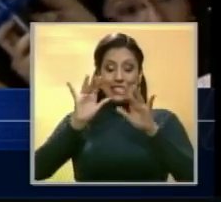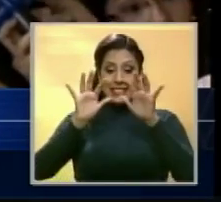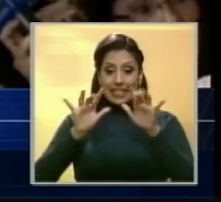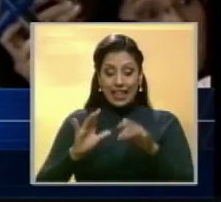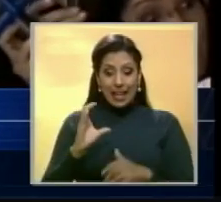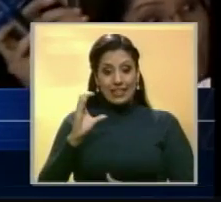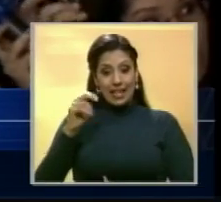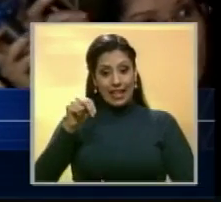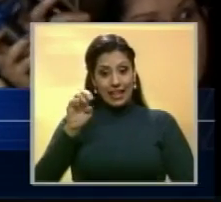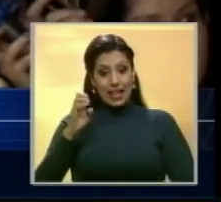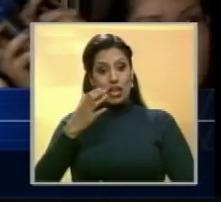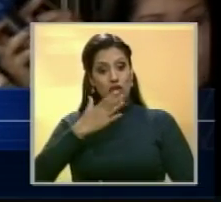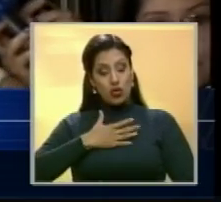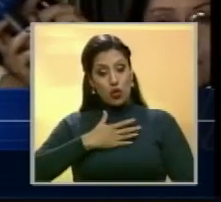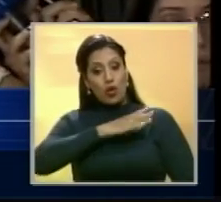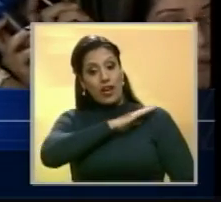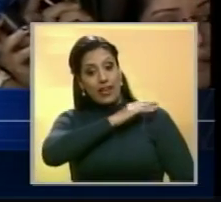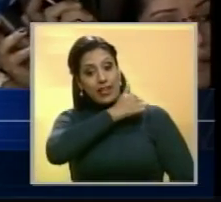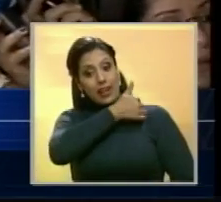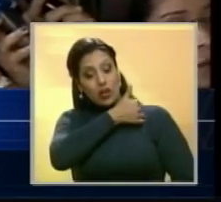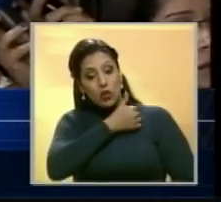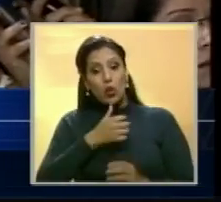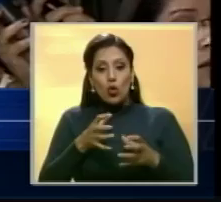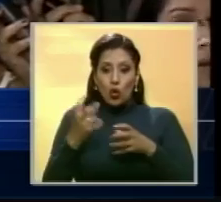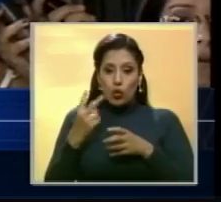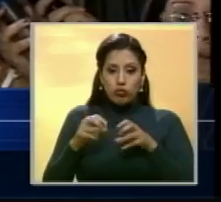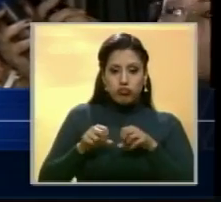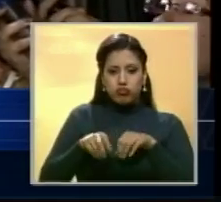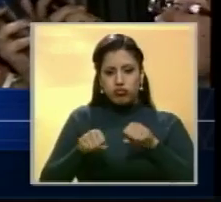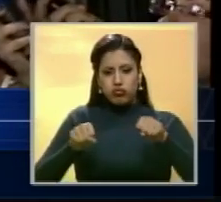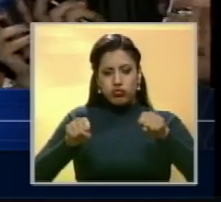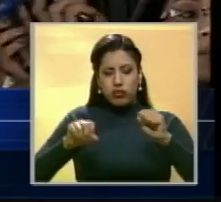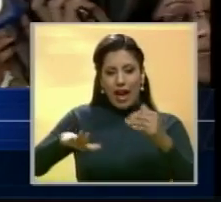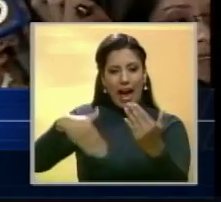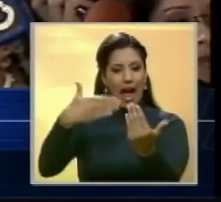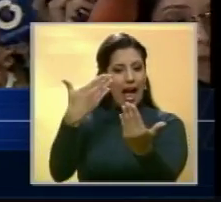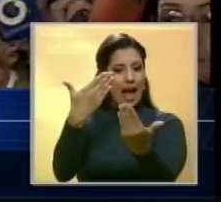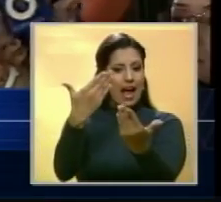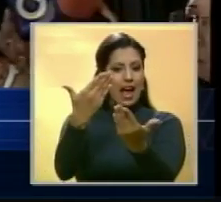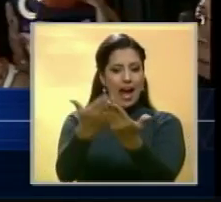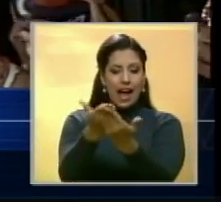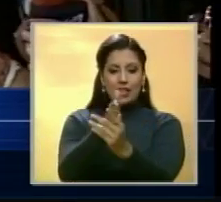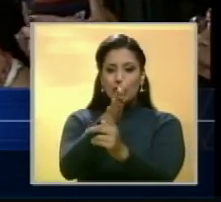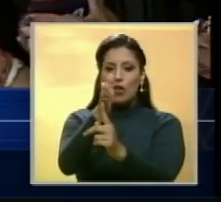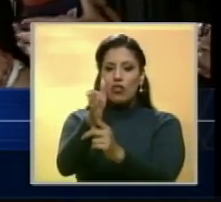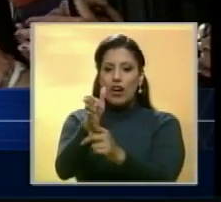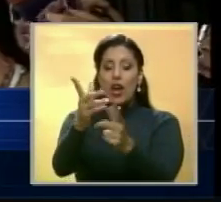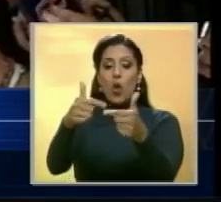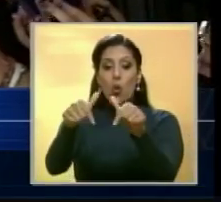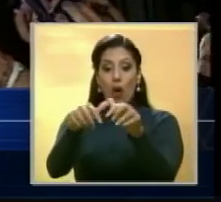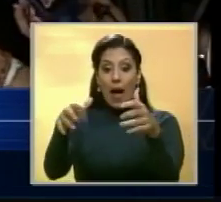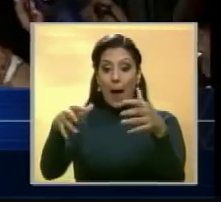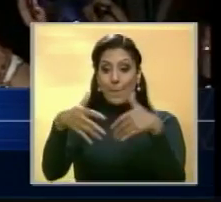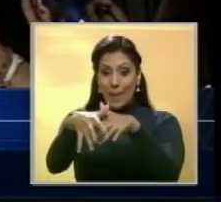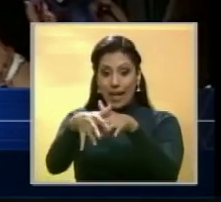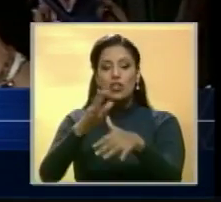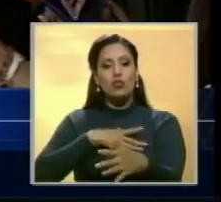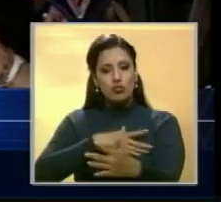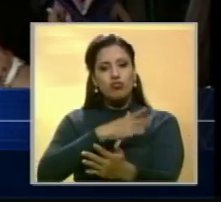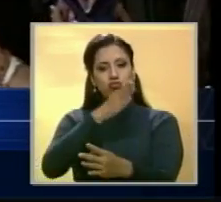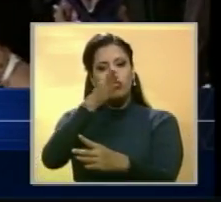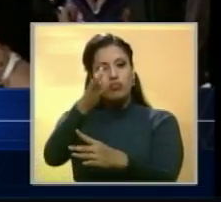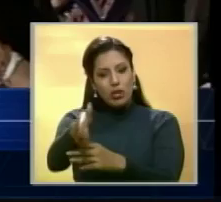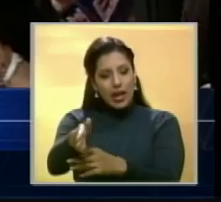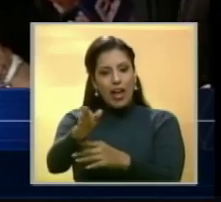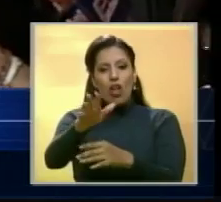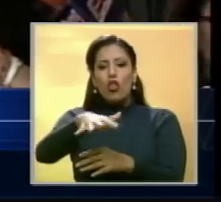cuerpo y mi persona, con el propósito de trasladarnos hasta el lugar de concentración